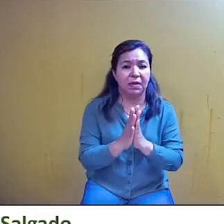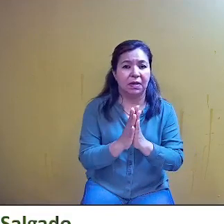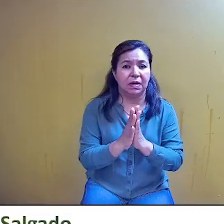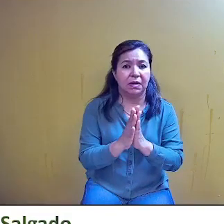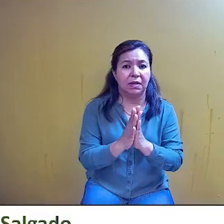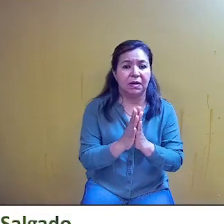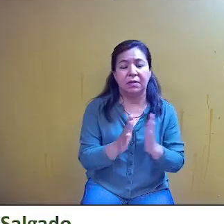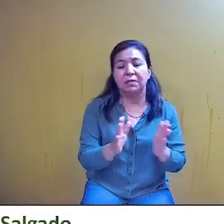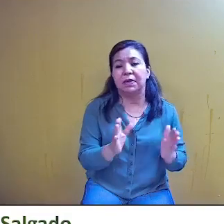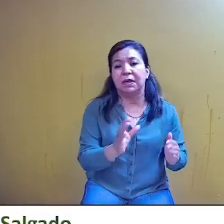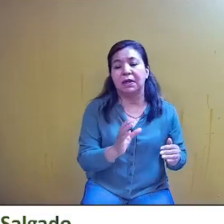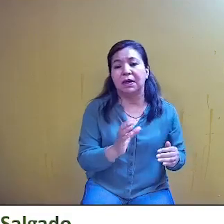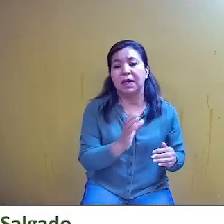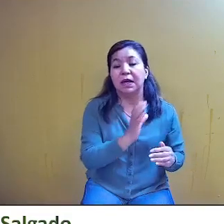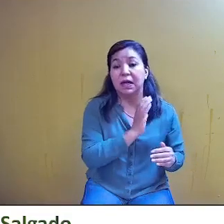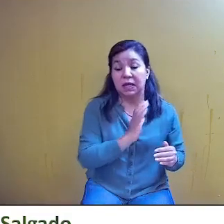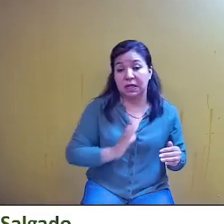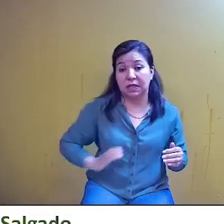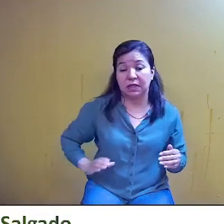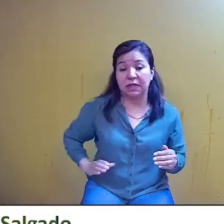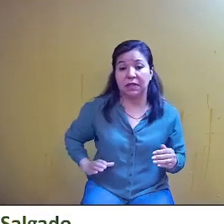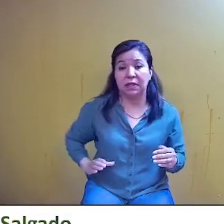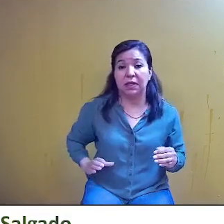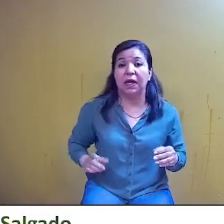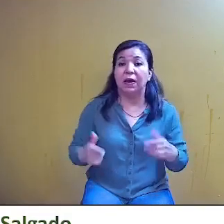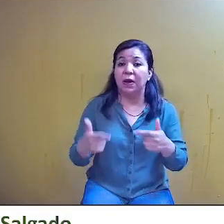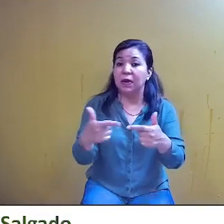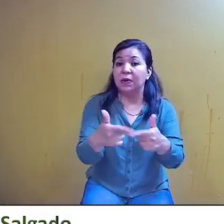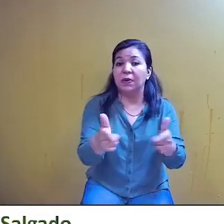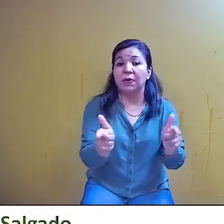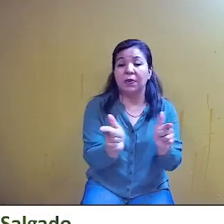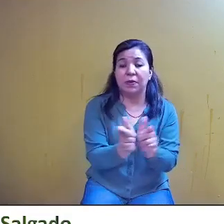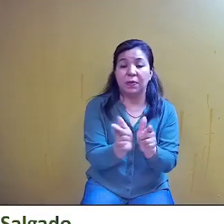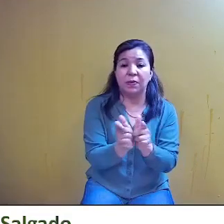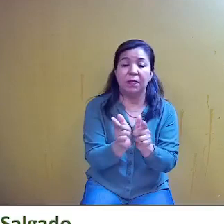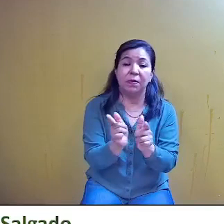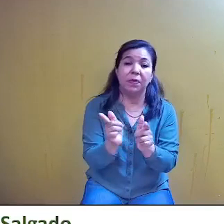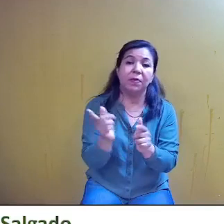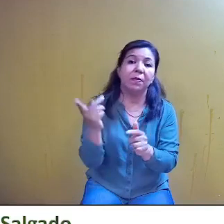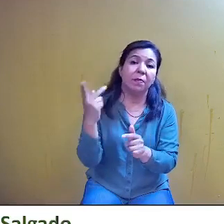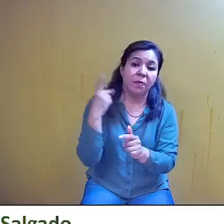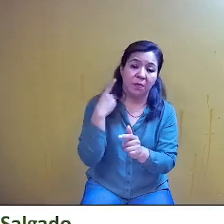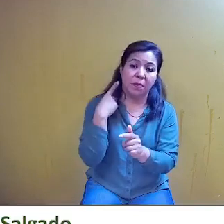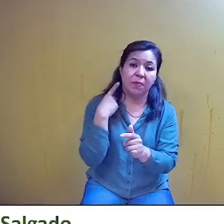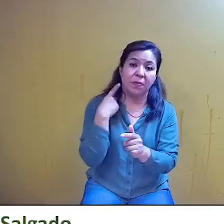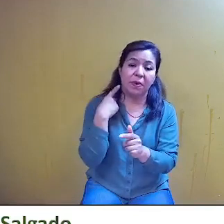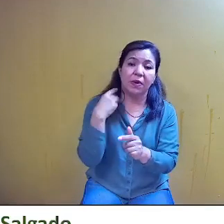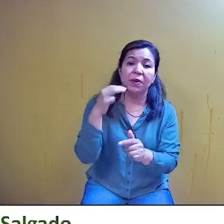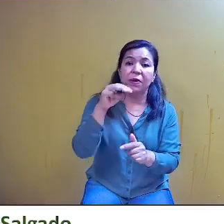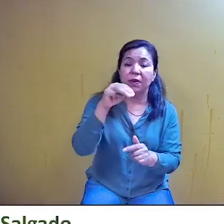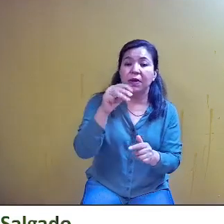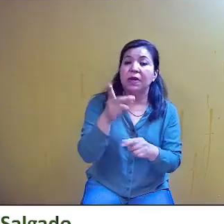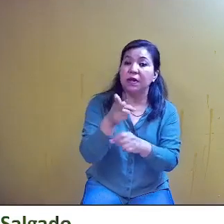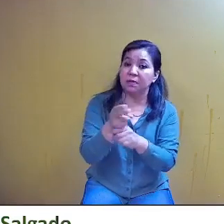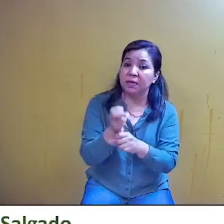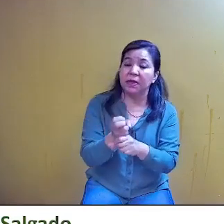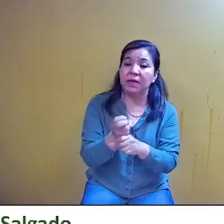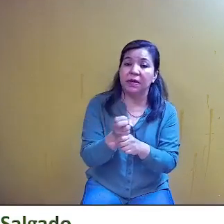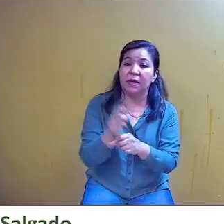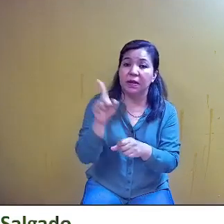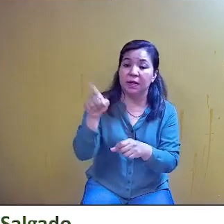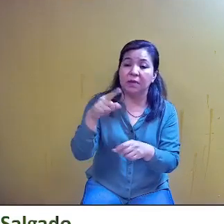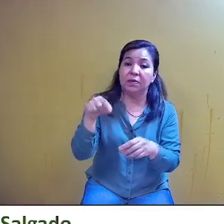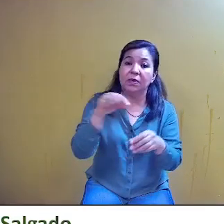se vote por él o por el partido político de Morena en un proceso electoral en específico,